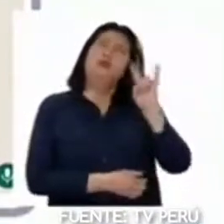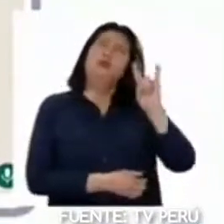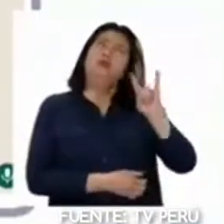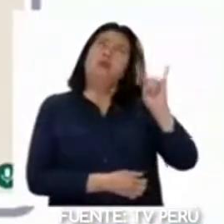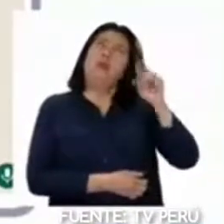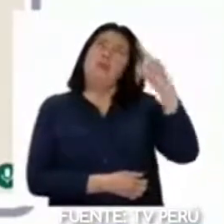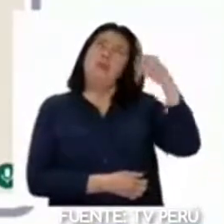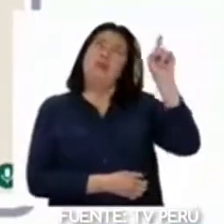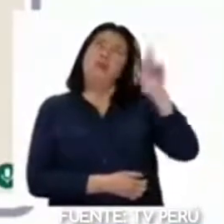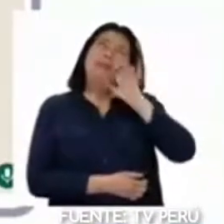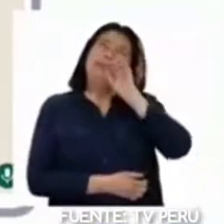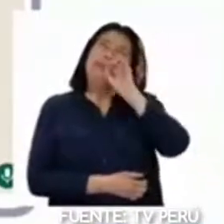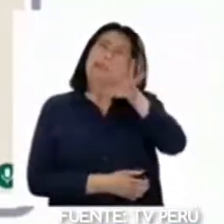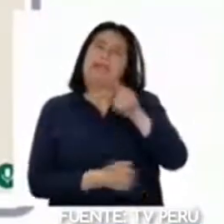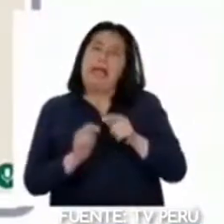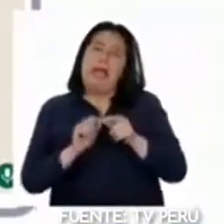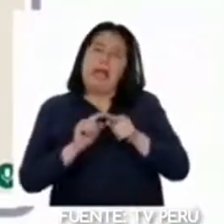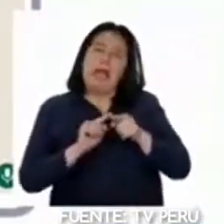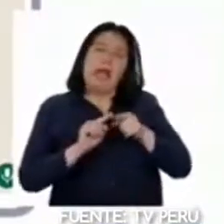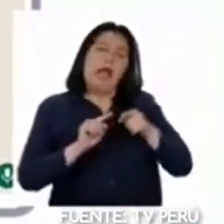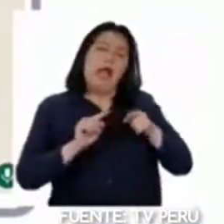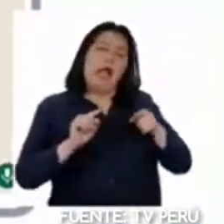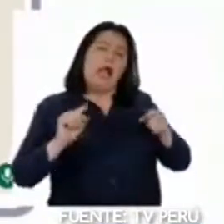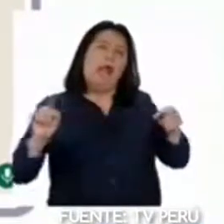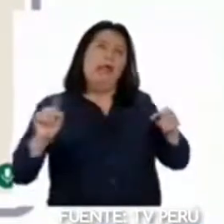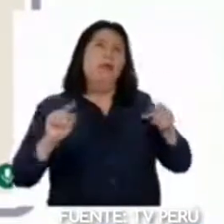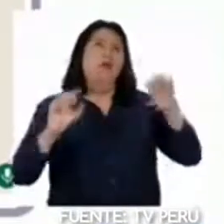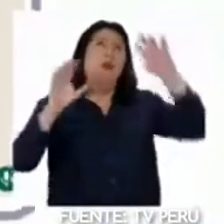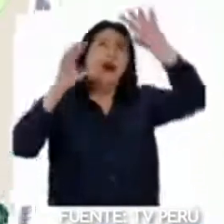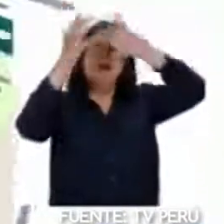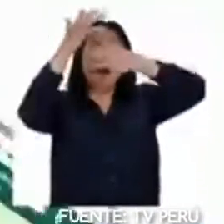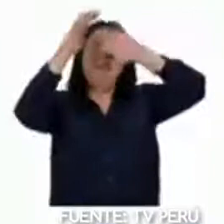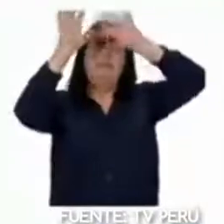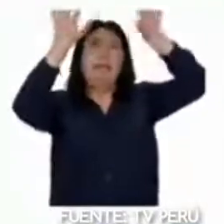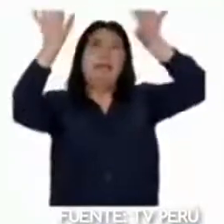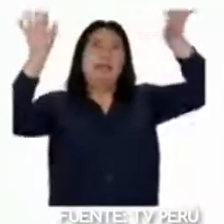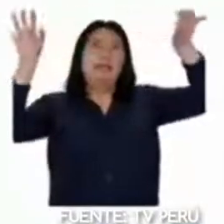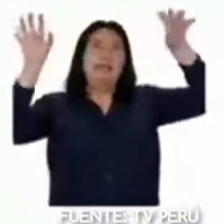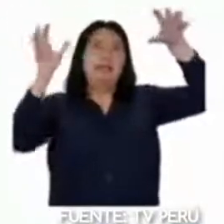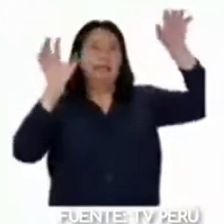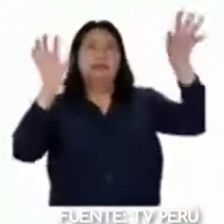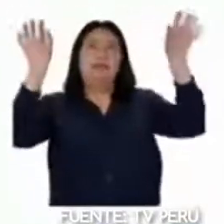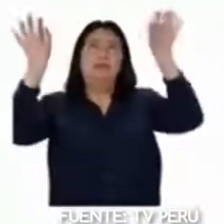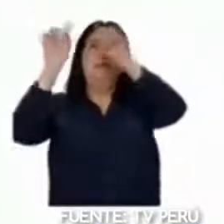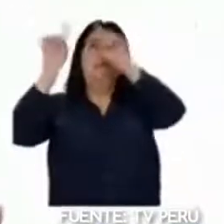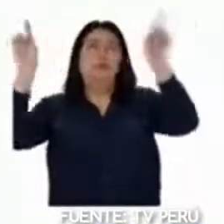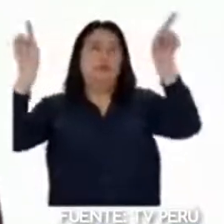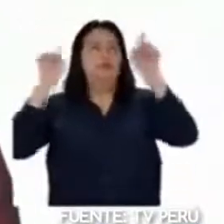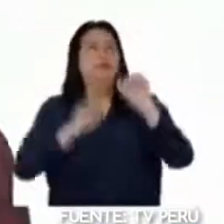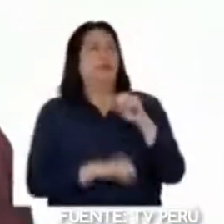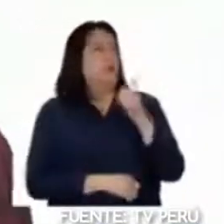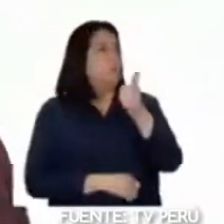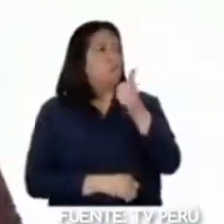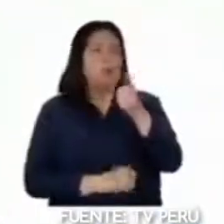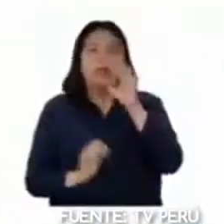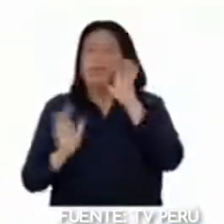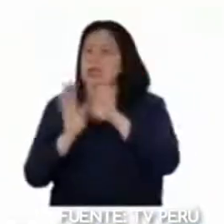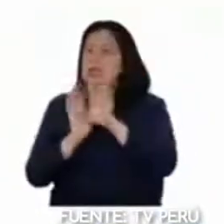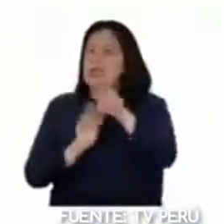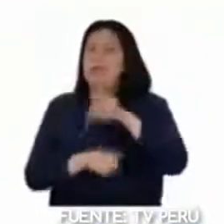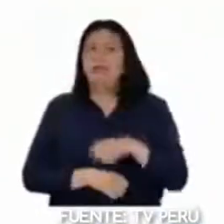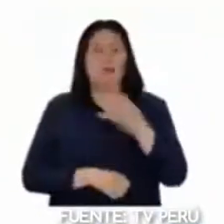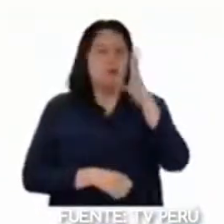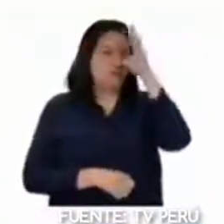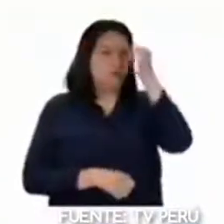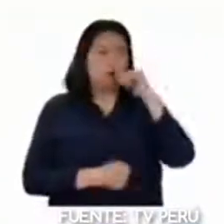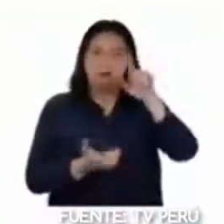los millones para expresar distancias entre algunos planetas cercanos. como dijiste, Patti, qué buenos ejemplos que